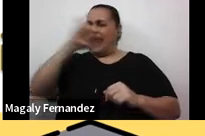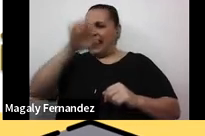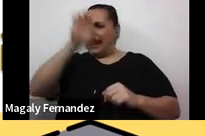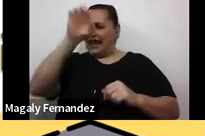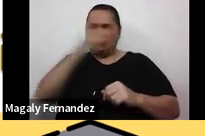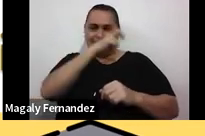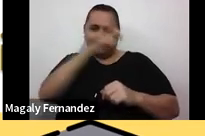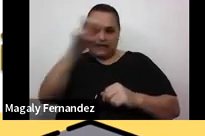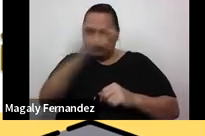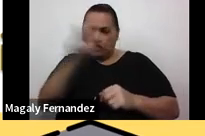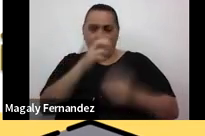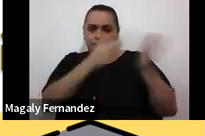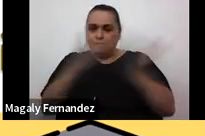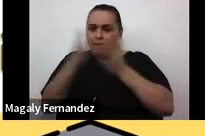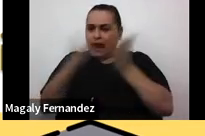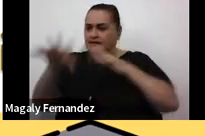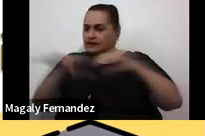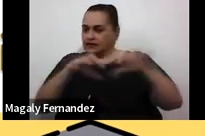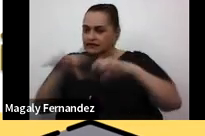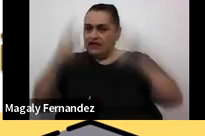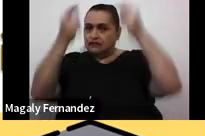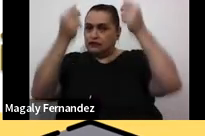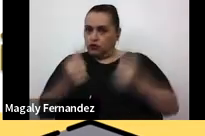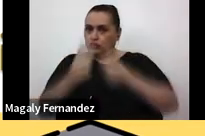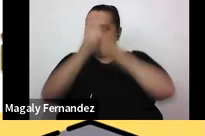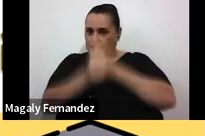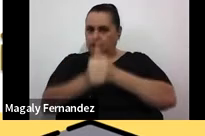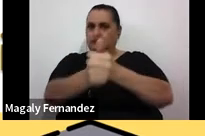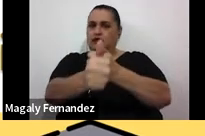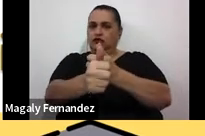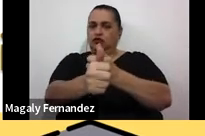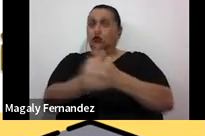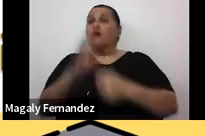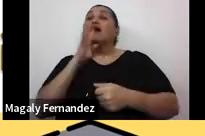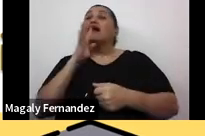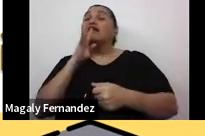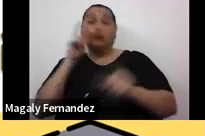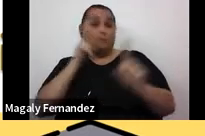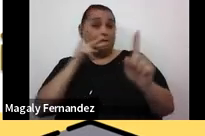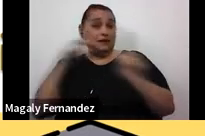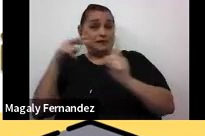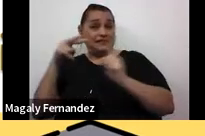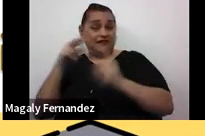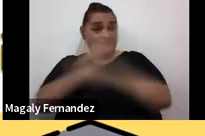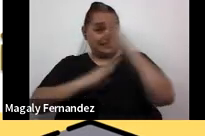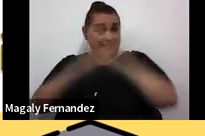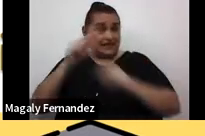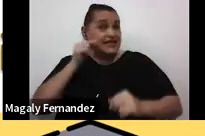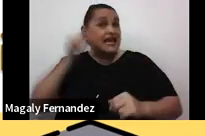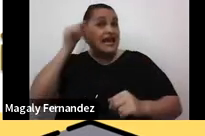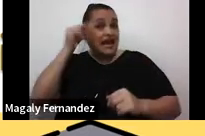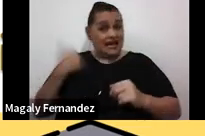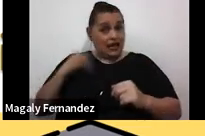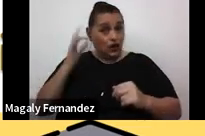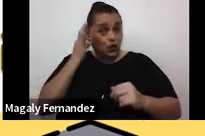planes actividades presupuestos y seguimiento y cuando hablo de perspectiva de discapacidad y de género es porque